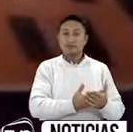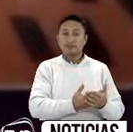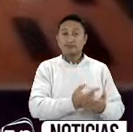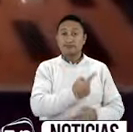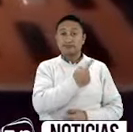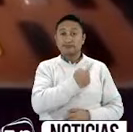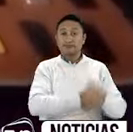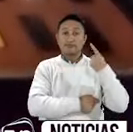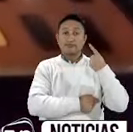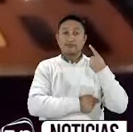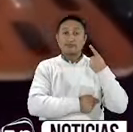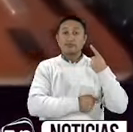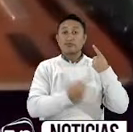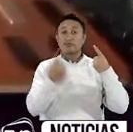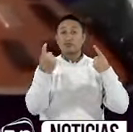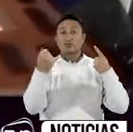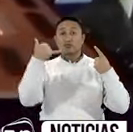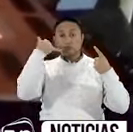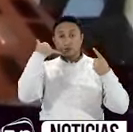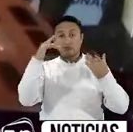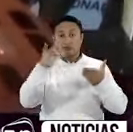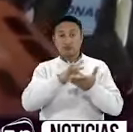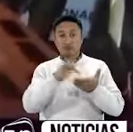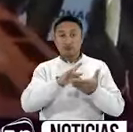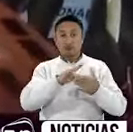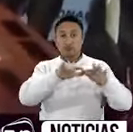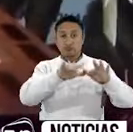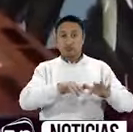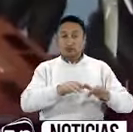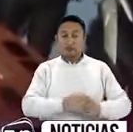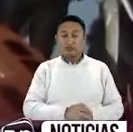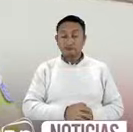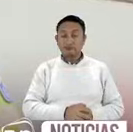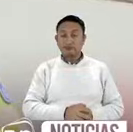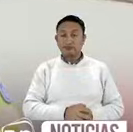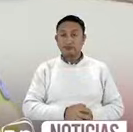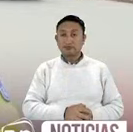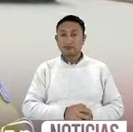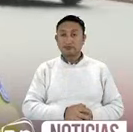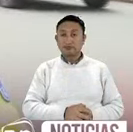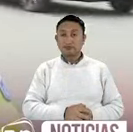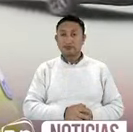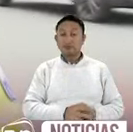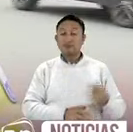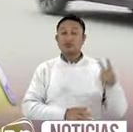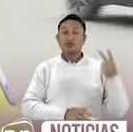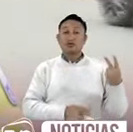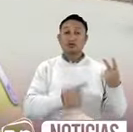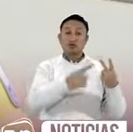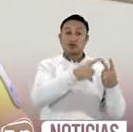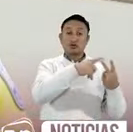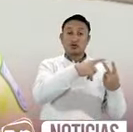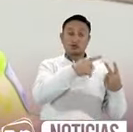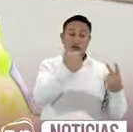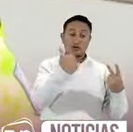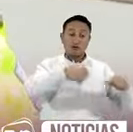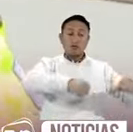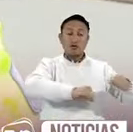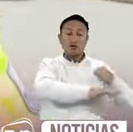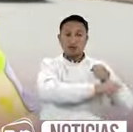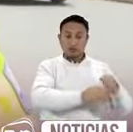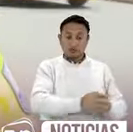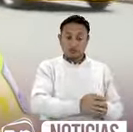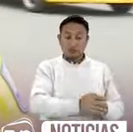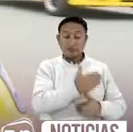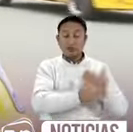11 teléfonos celulares, tablets, computadoras y armas blancas. A dos de las dos se les cogió con la moto que estaba reportada como robada. Y